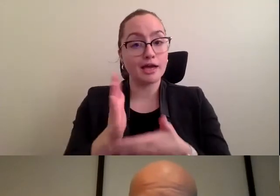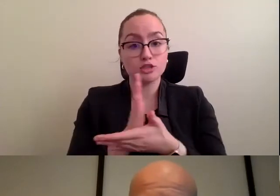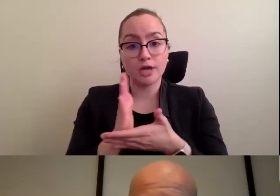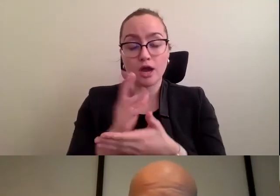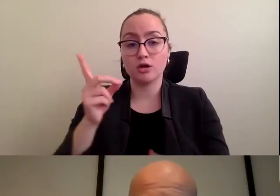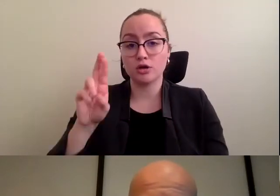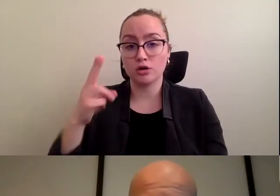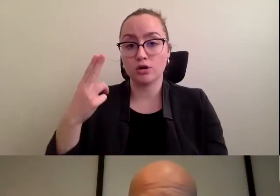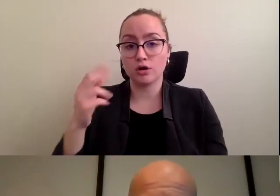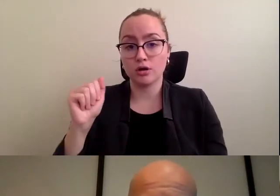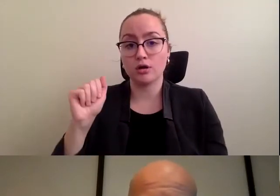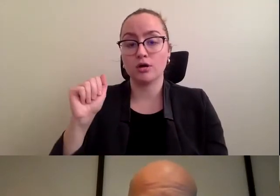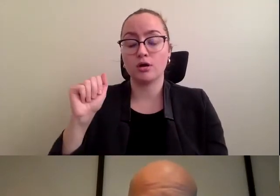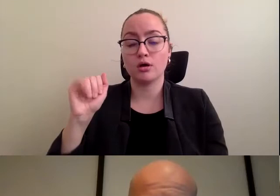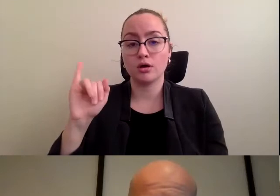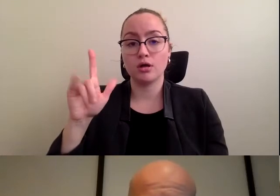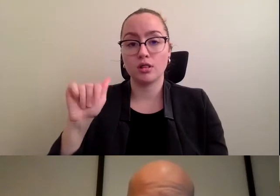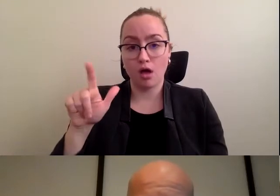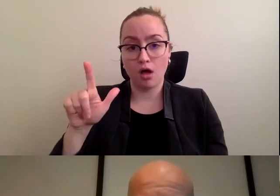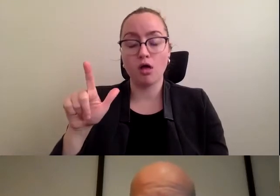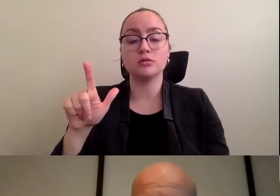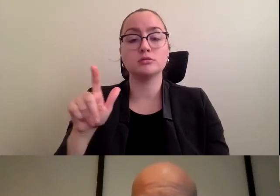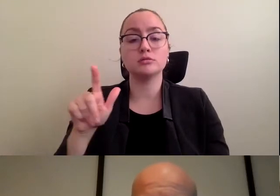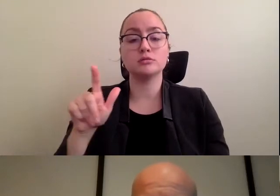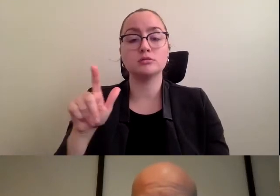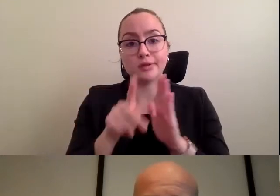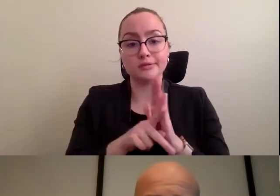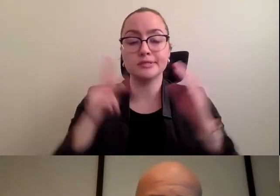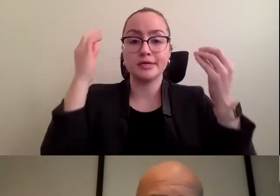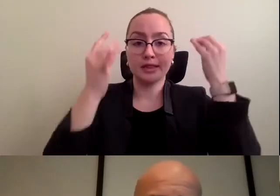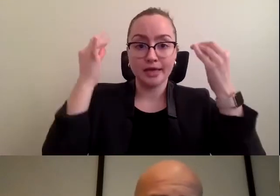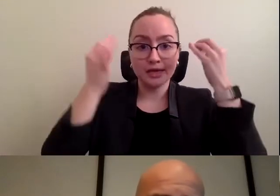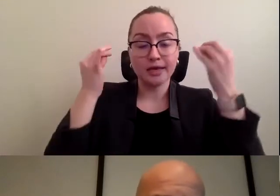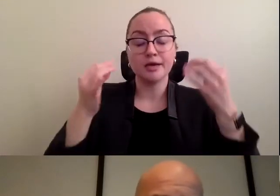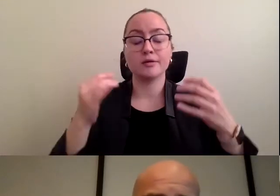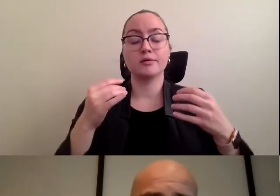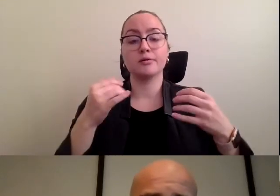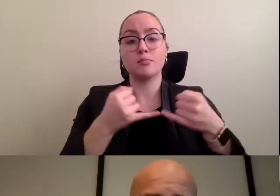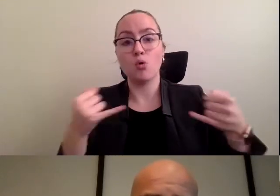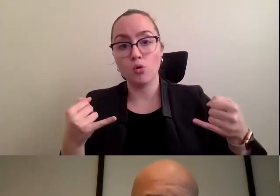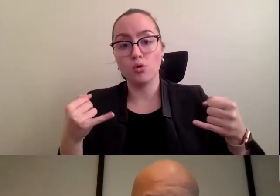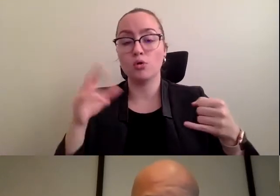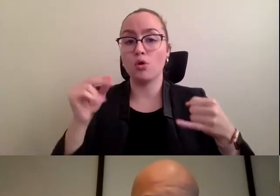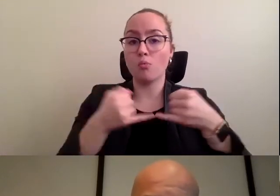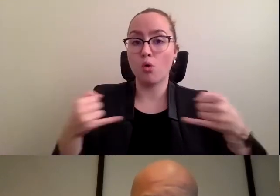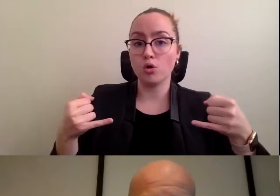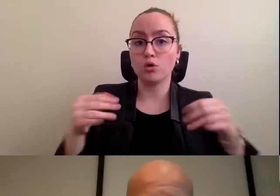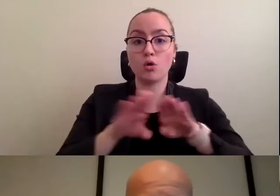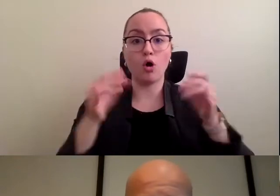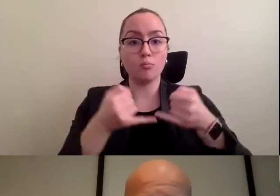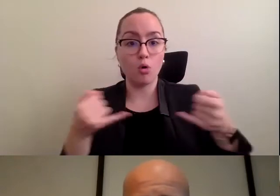con doctora Jolal sobre fronteras y básicamente